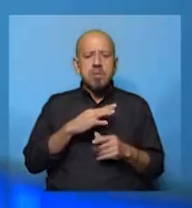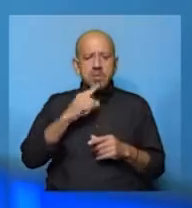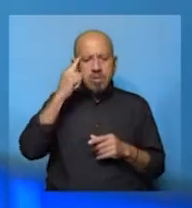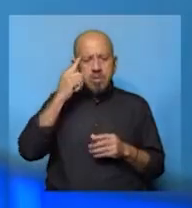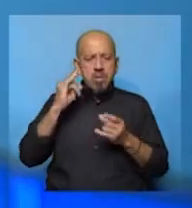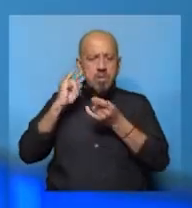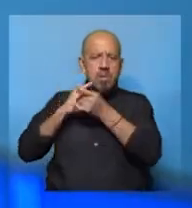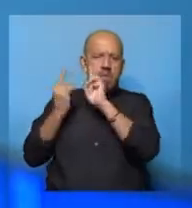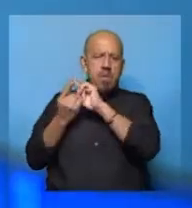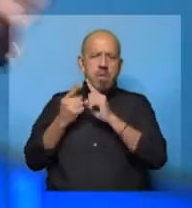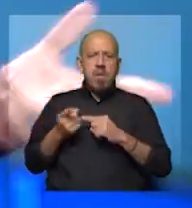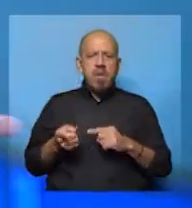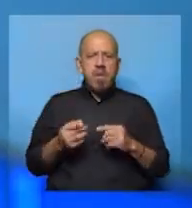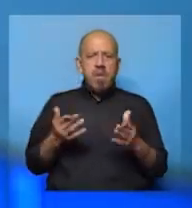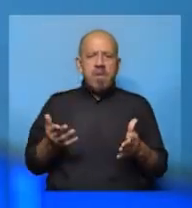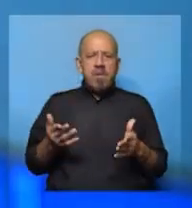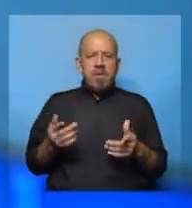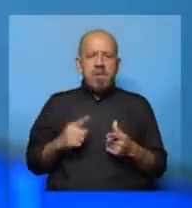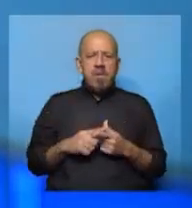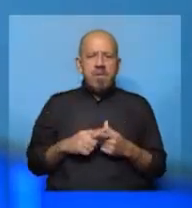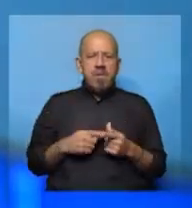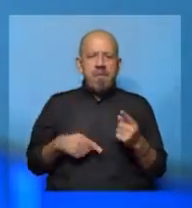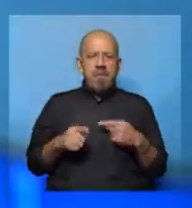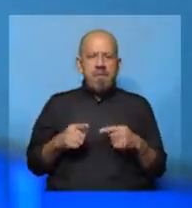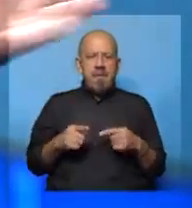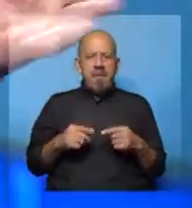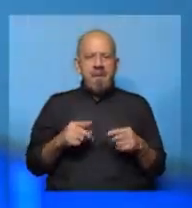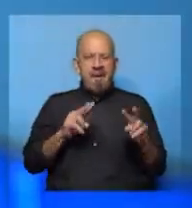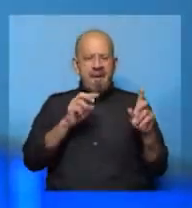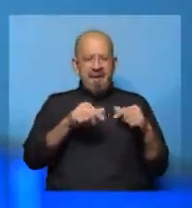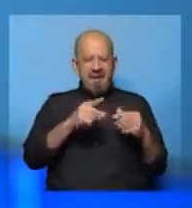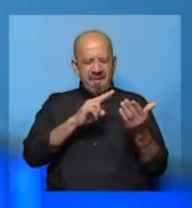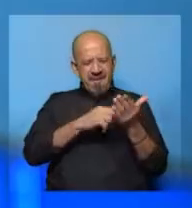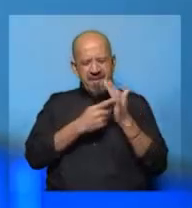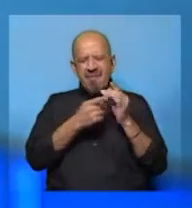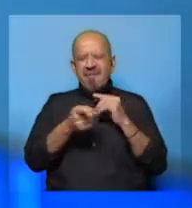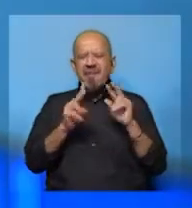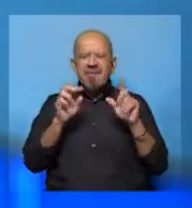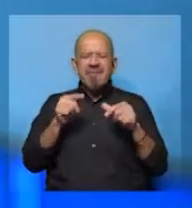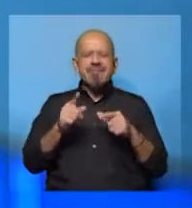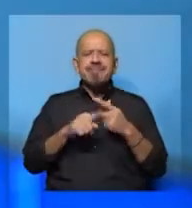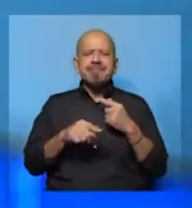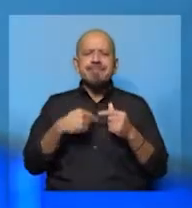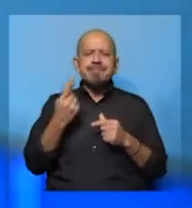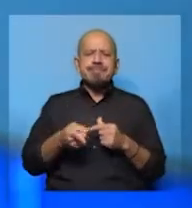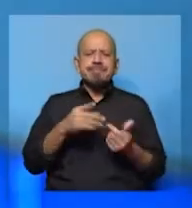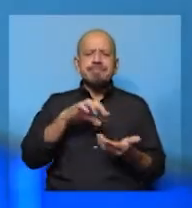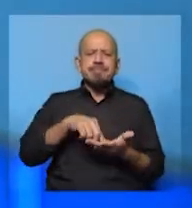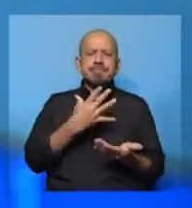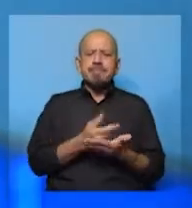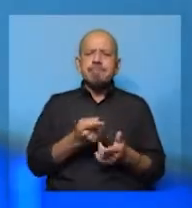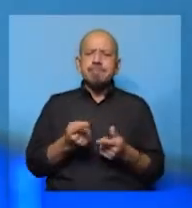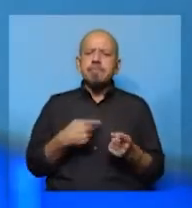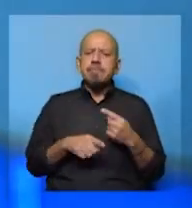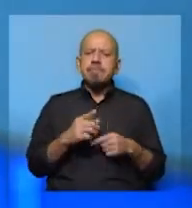parlamento no se tiene que pensar sobre eso está pensado un tema y hay un proyecto ahí sobre el tema de otras plataformas